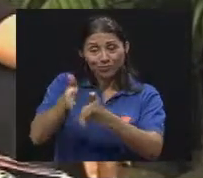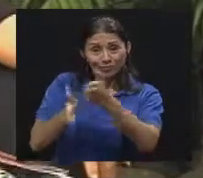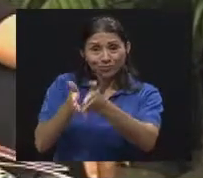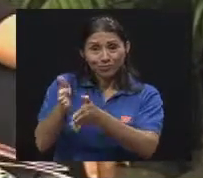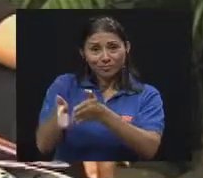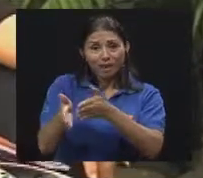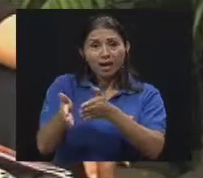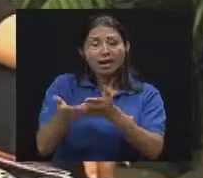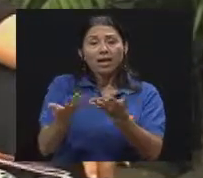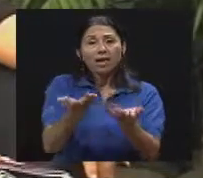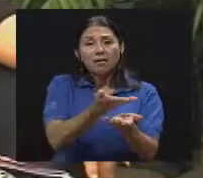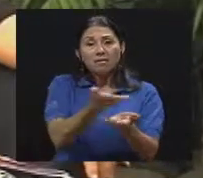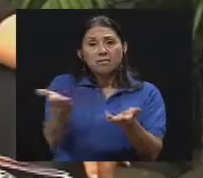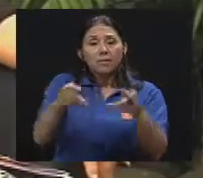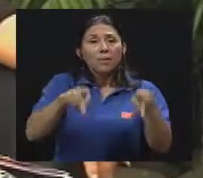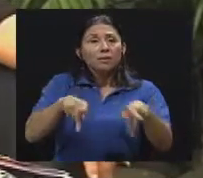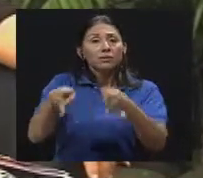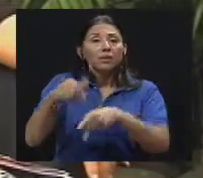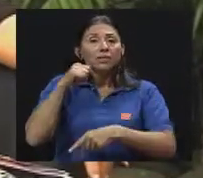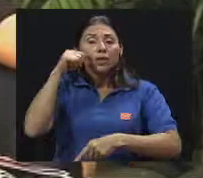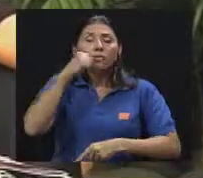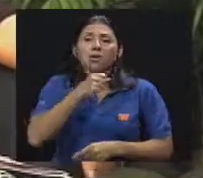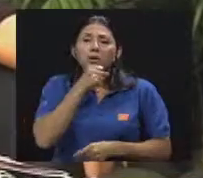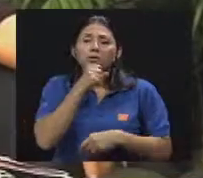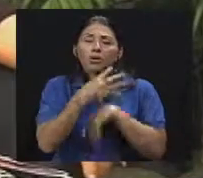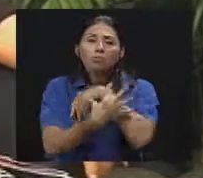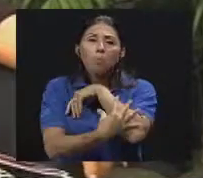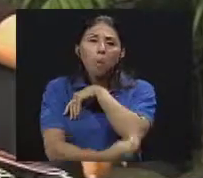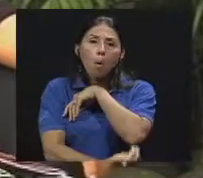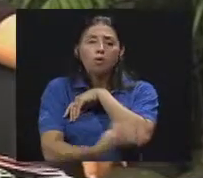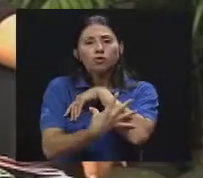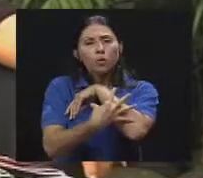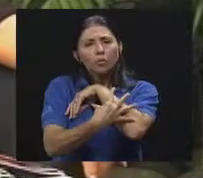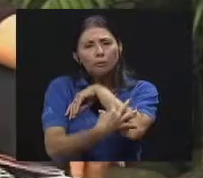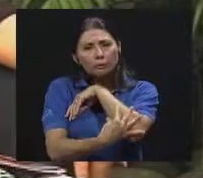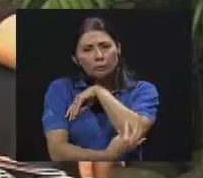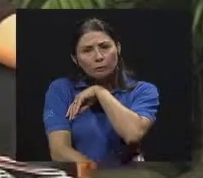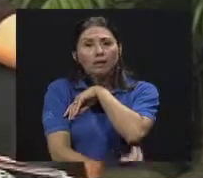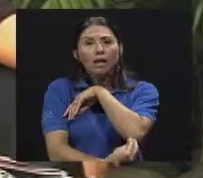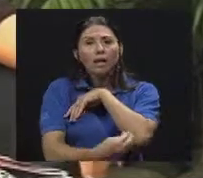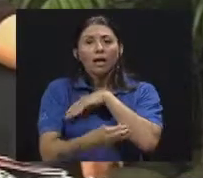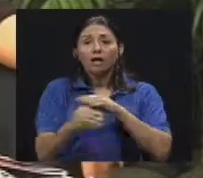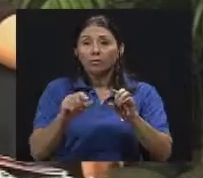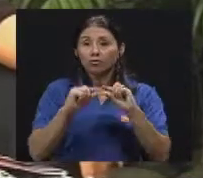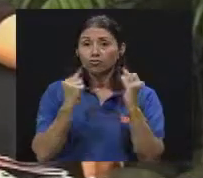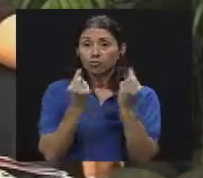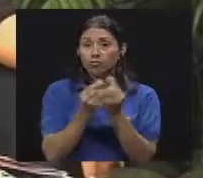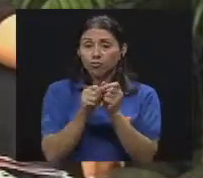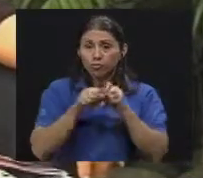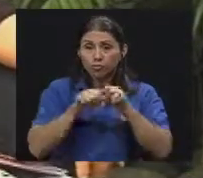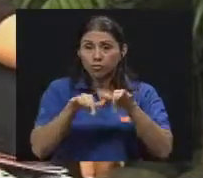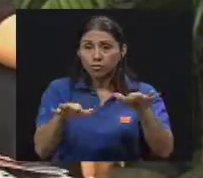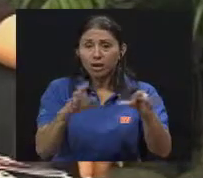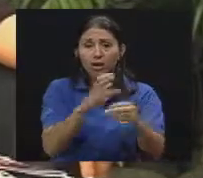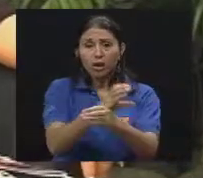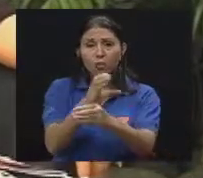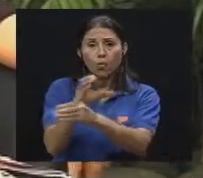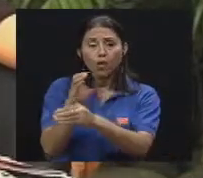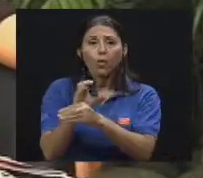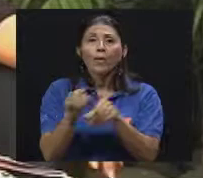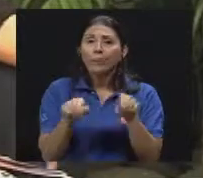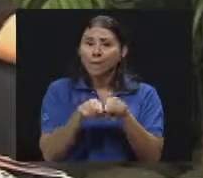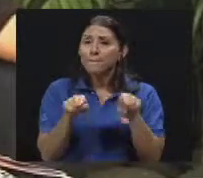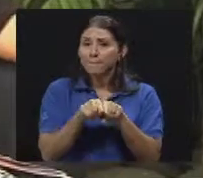inicio, para aquellas personas adultas mayores que están en pobreza o pobreza extrema, ¿verdad?, las redes de cuido también tienen la